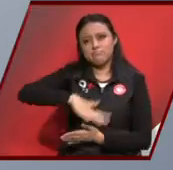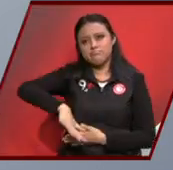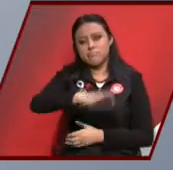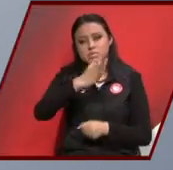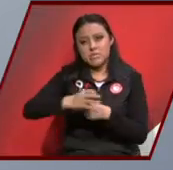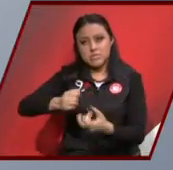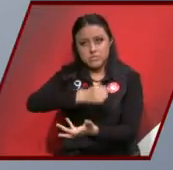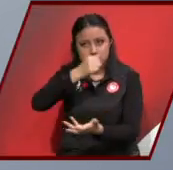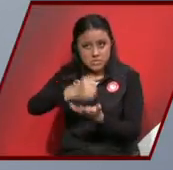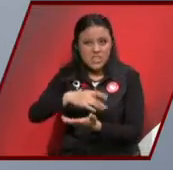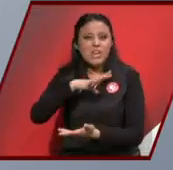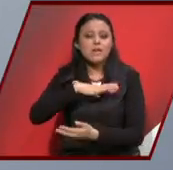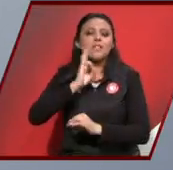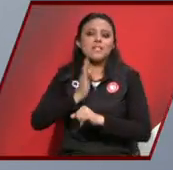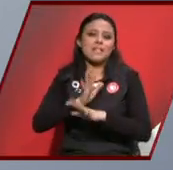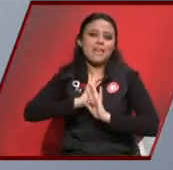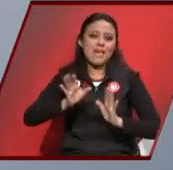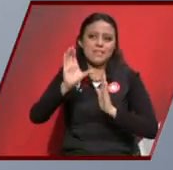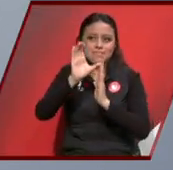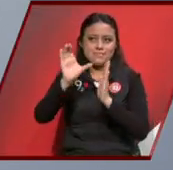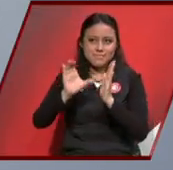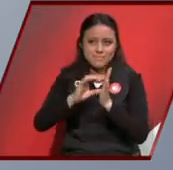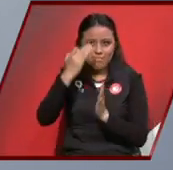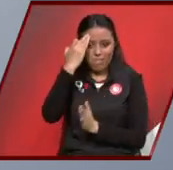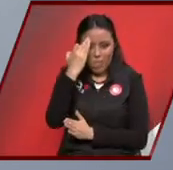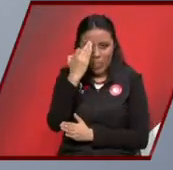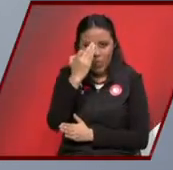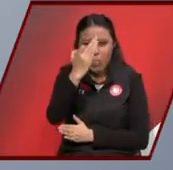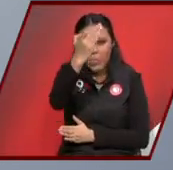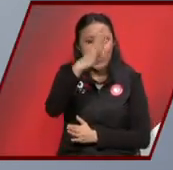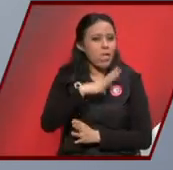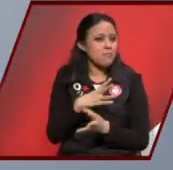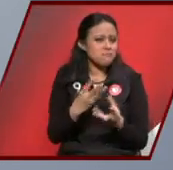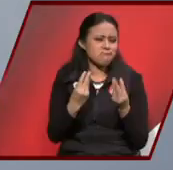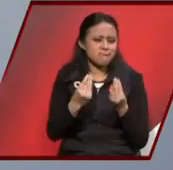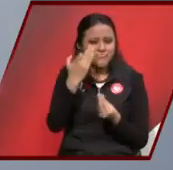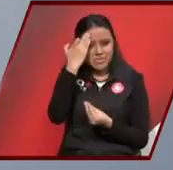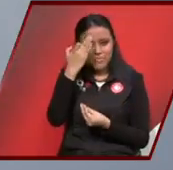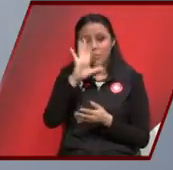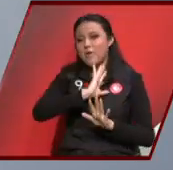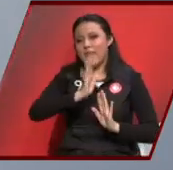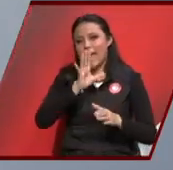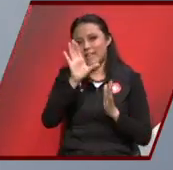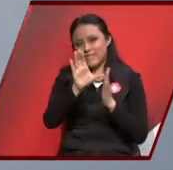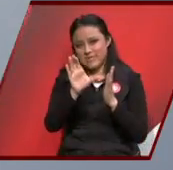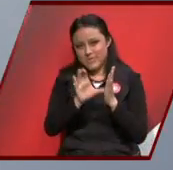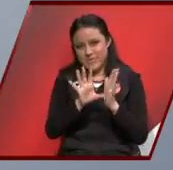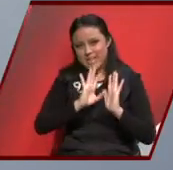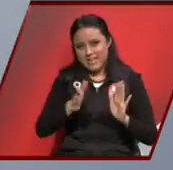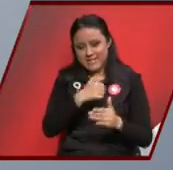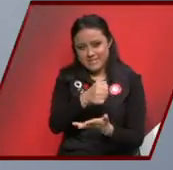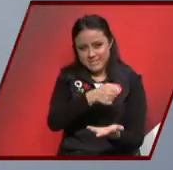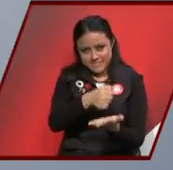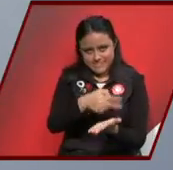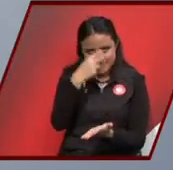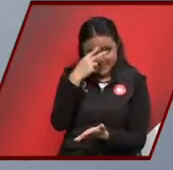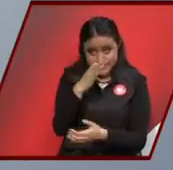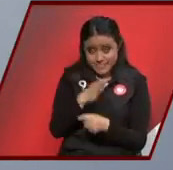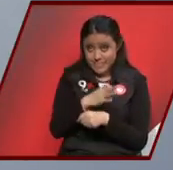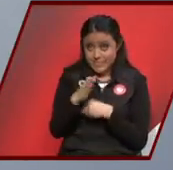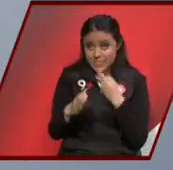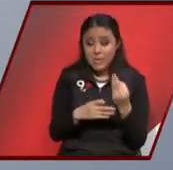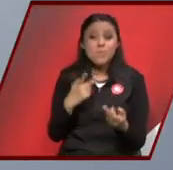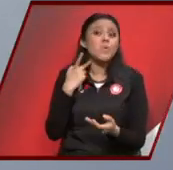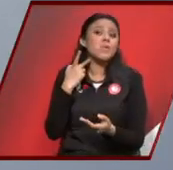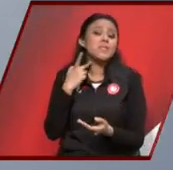juego no. en esta ciudad las pone ya la Constitución, que nos tardamos mucho en tenerla, pero ya la tenemos y esa Constitución obliga a que toda la